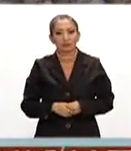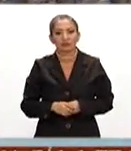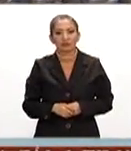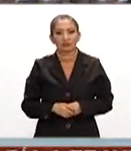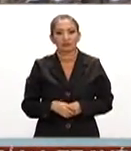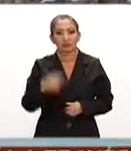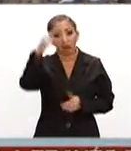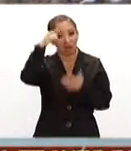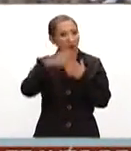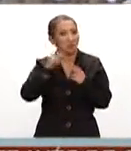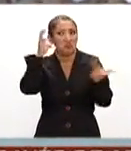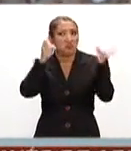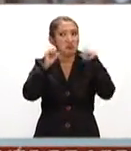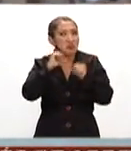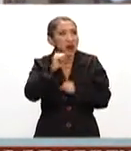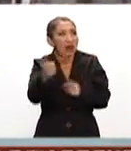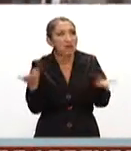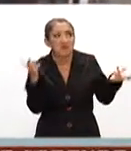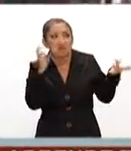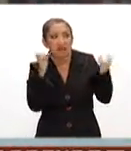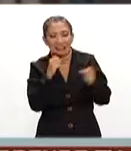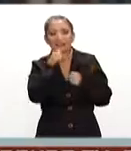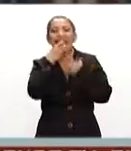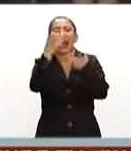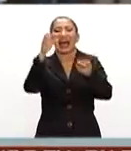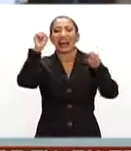Yo creo que no, porque no los escucho.